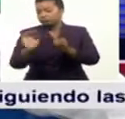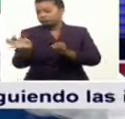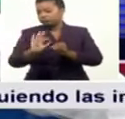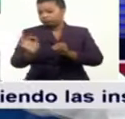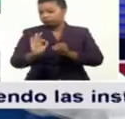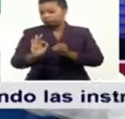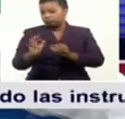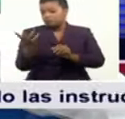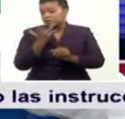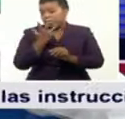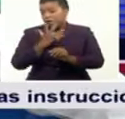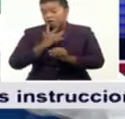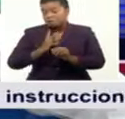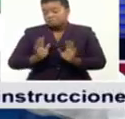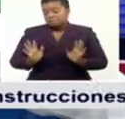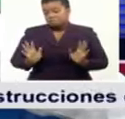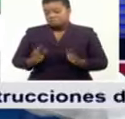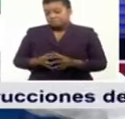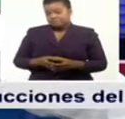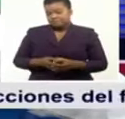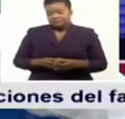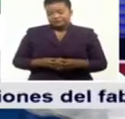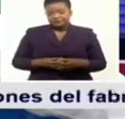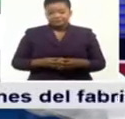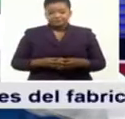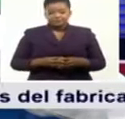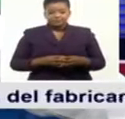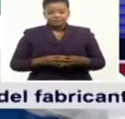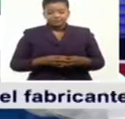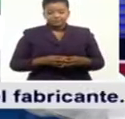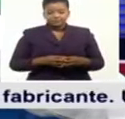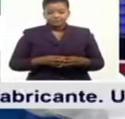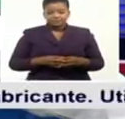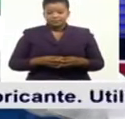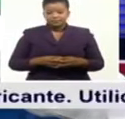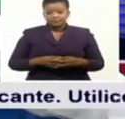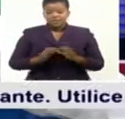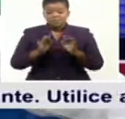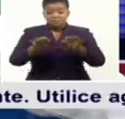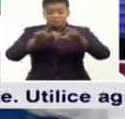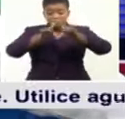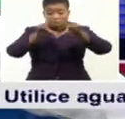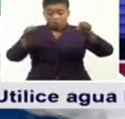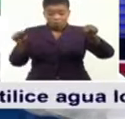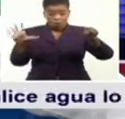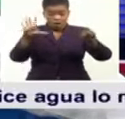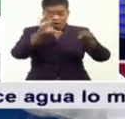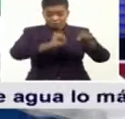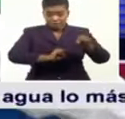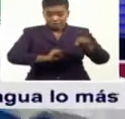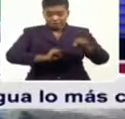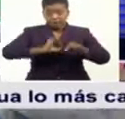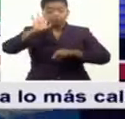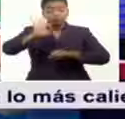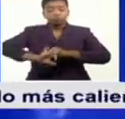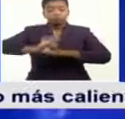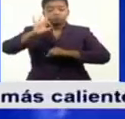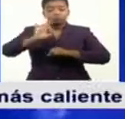caso que se diagnostica en el territorio. De esta forma, Cuba, con una tasa de